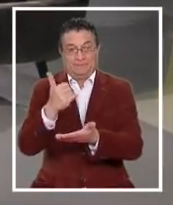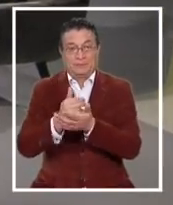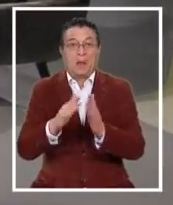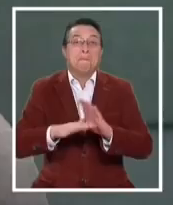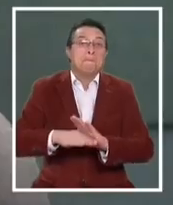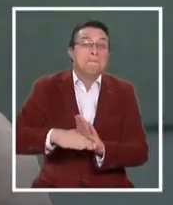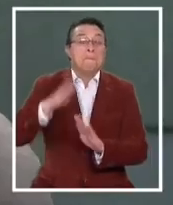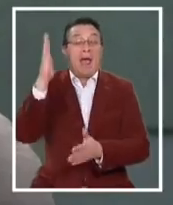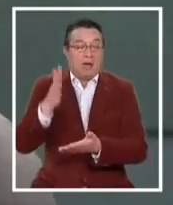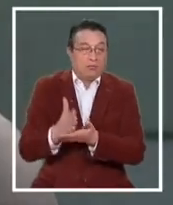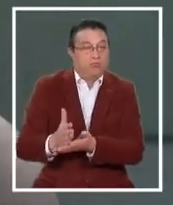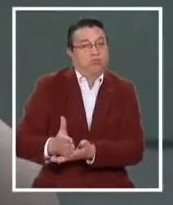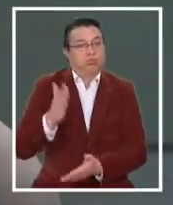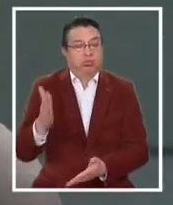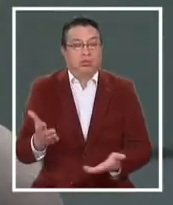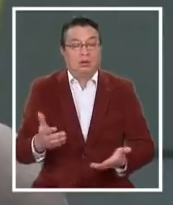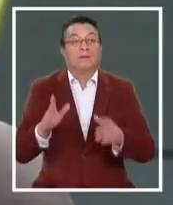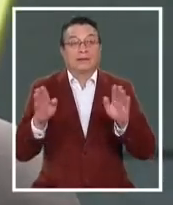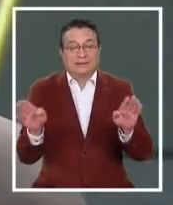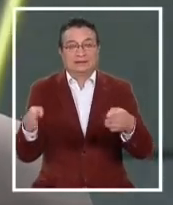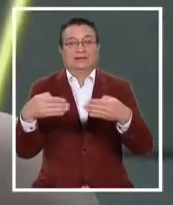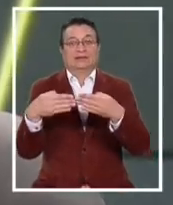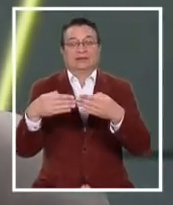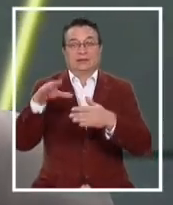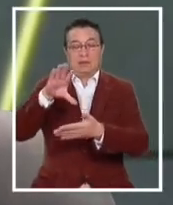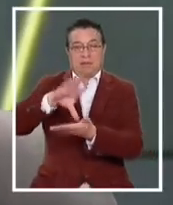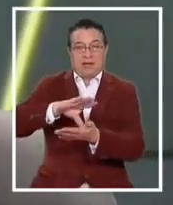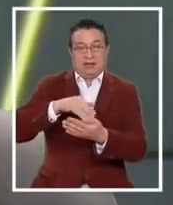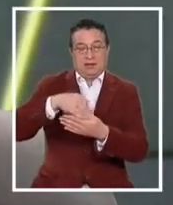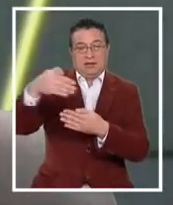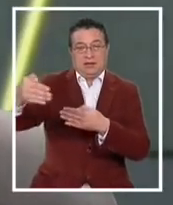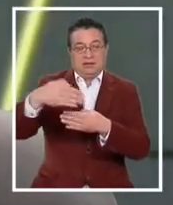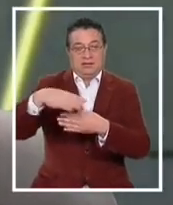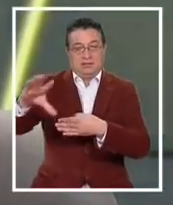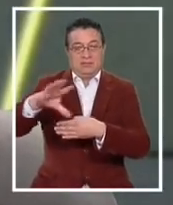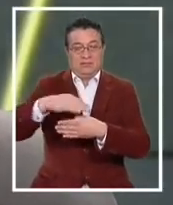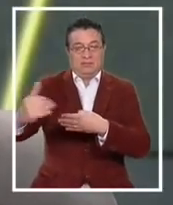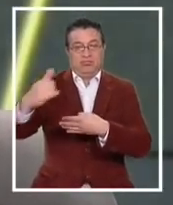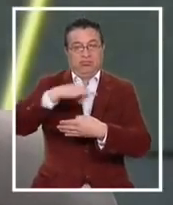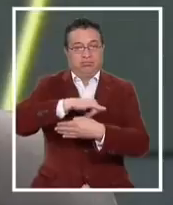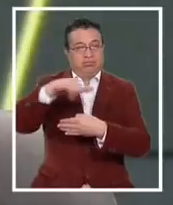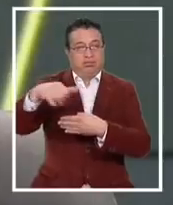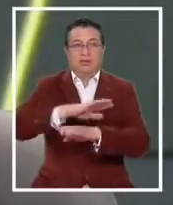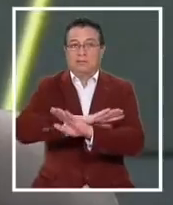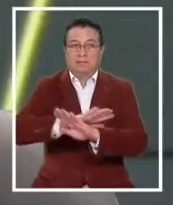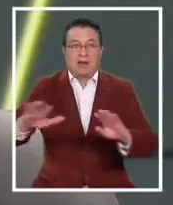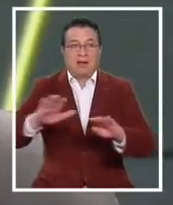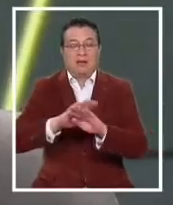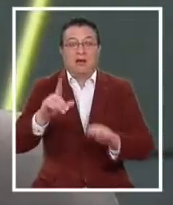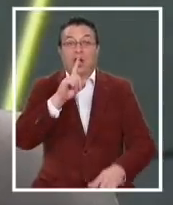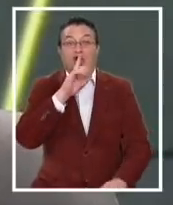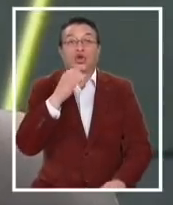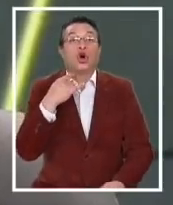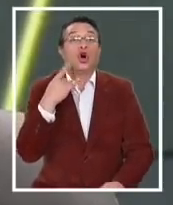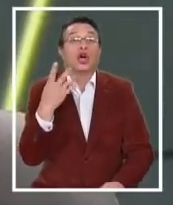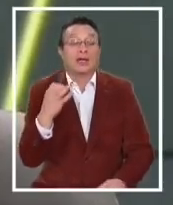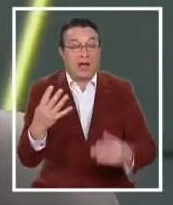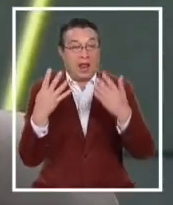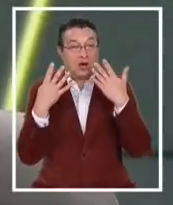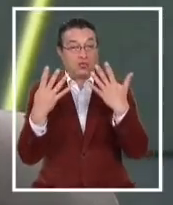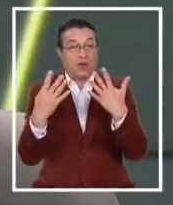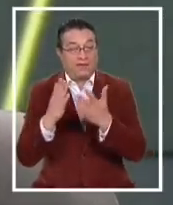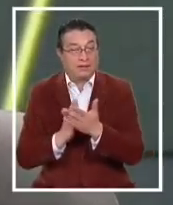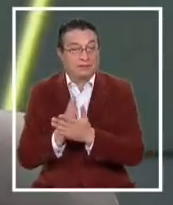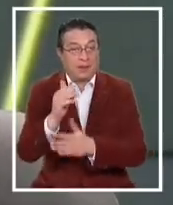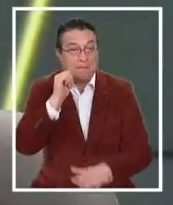más restrictivas, ¿cierto? De hecho, se cierran las fronteras de nuestro país, ya no va a poder llegar más gente, el toque queda se adelanta,